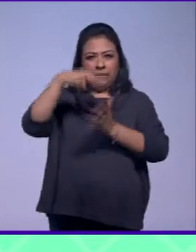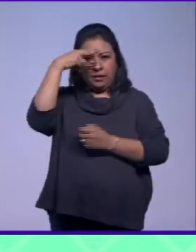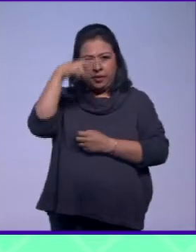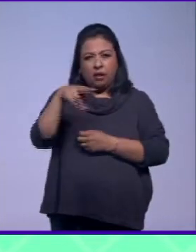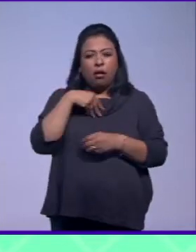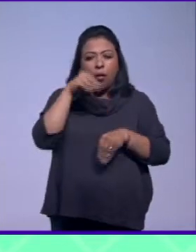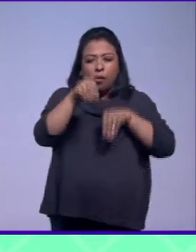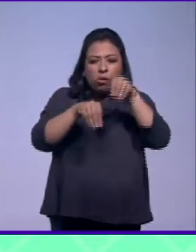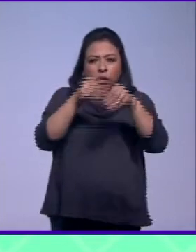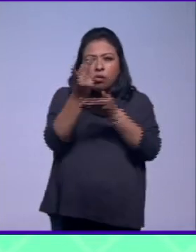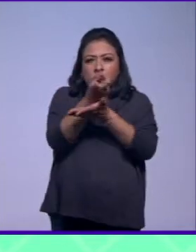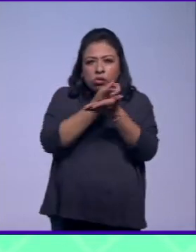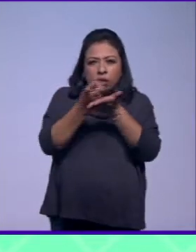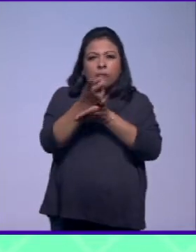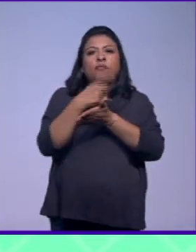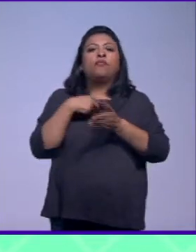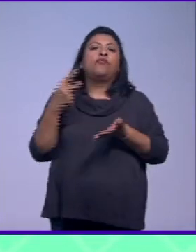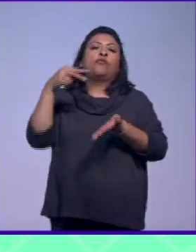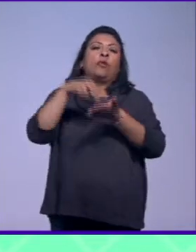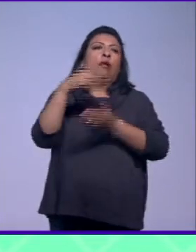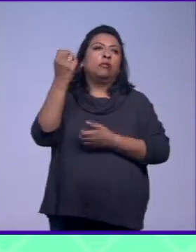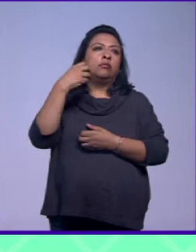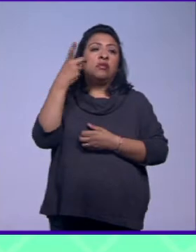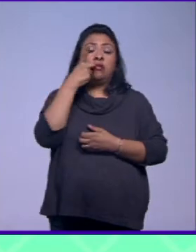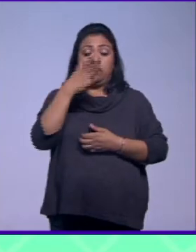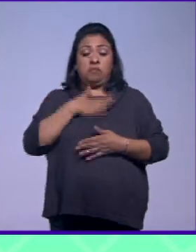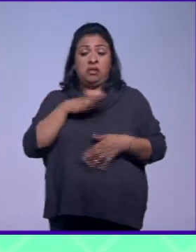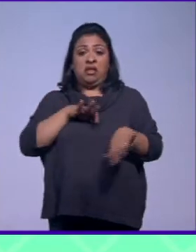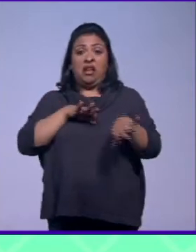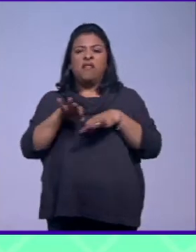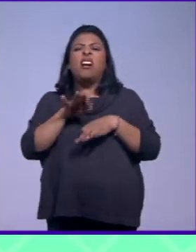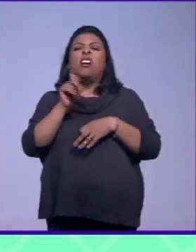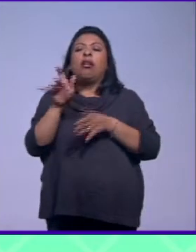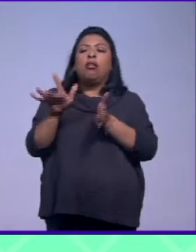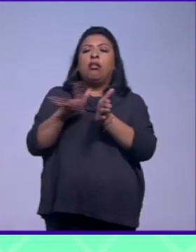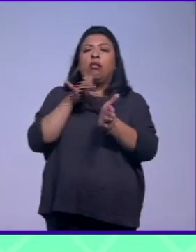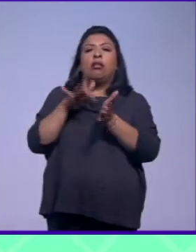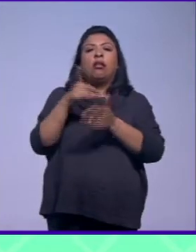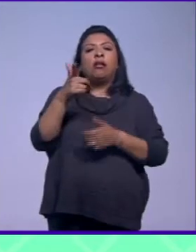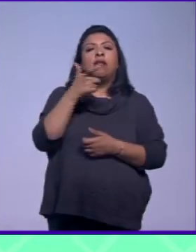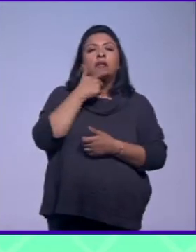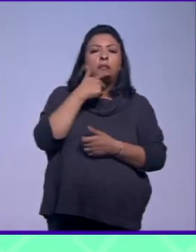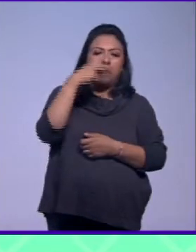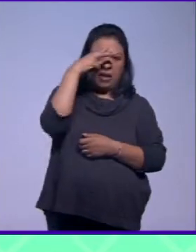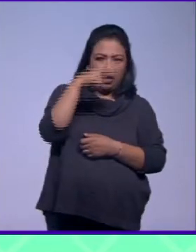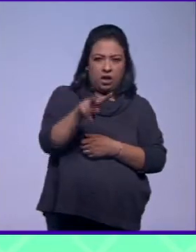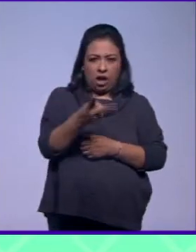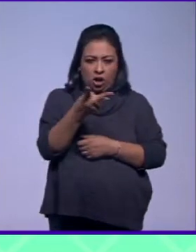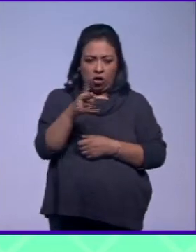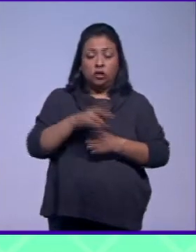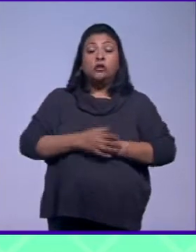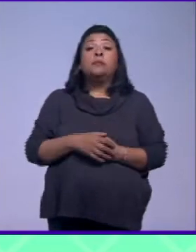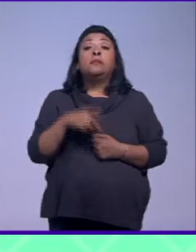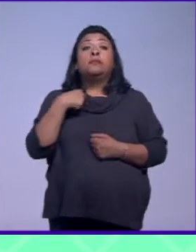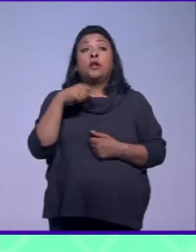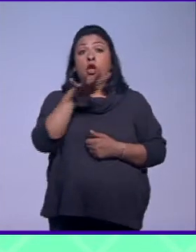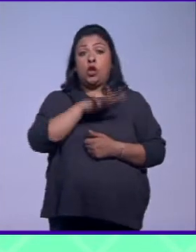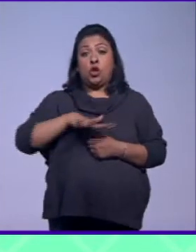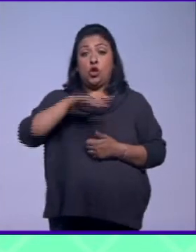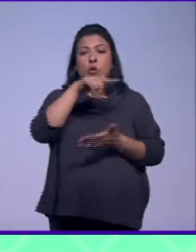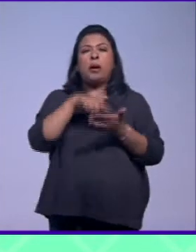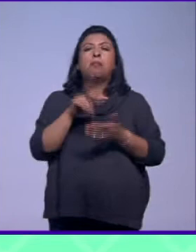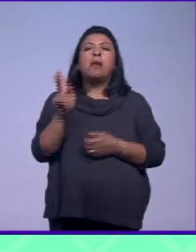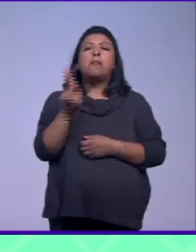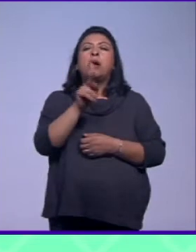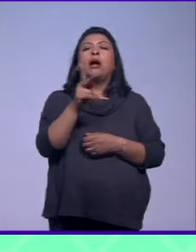diseñó el espacio estuvo durante el evento y aseguró que su trabajo se basó en influencias británicas y mexicanas el pabellón se parece a el